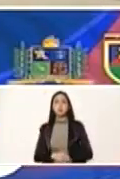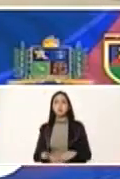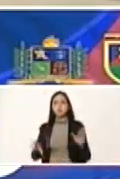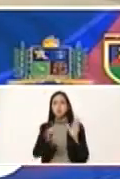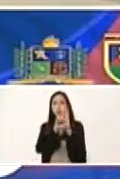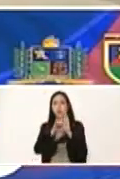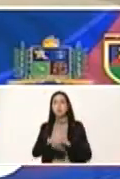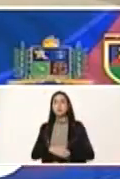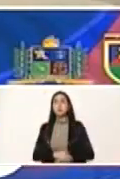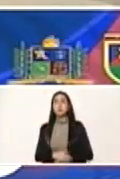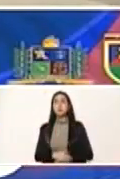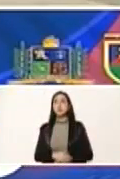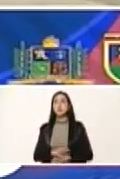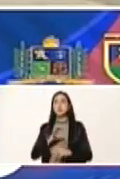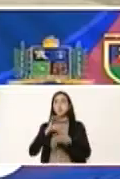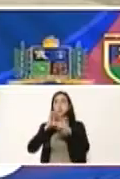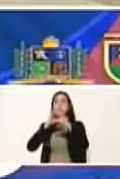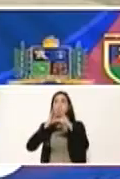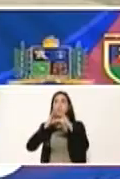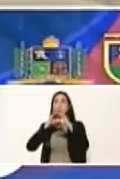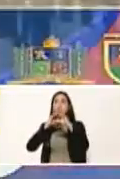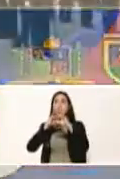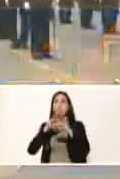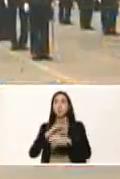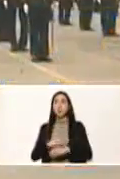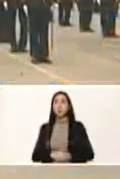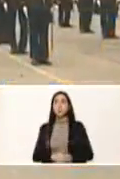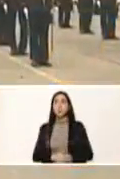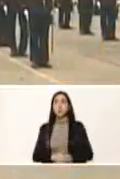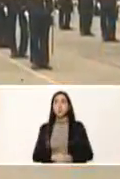Toque de oración. Con vista al frente, ¡sa!